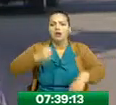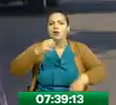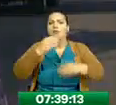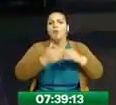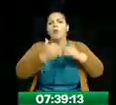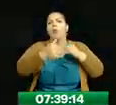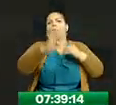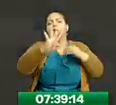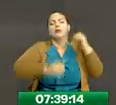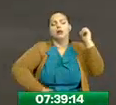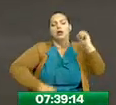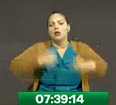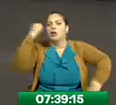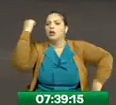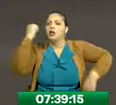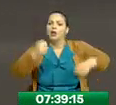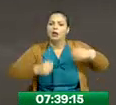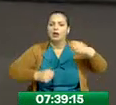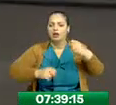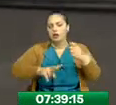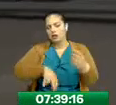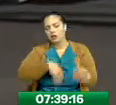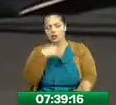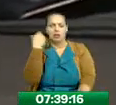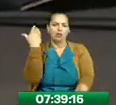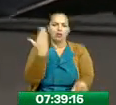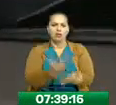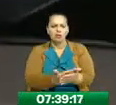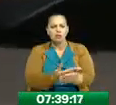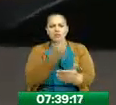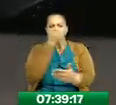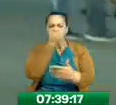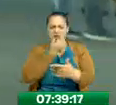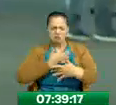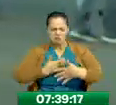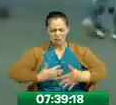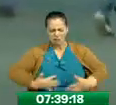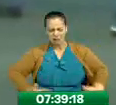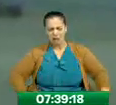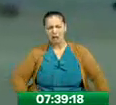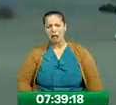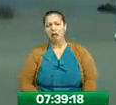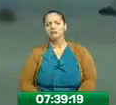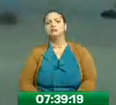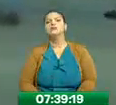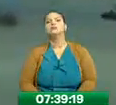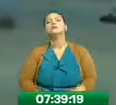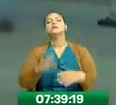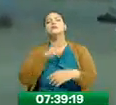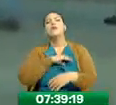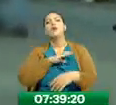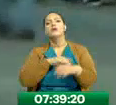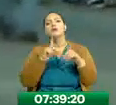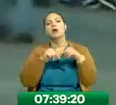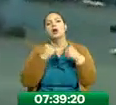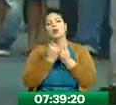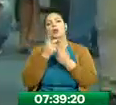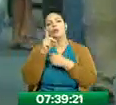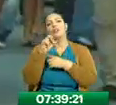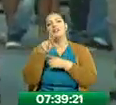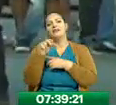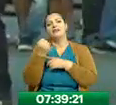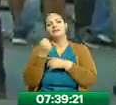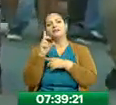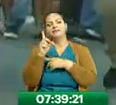muere desangrado. Elementos de la DINASEP también presentes en el lugar. El cuerpo fue trasladado hasta el edificio de ciencias forenses para determinar